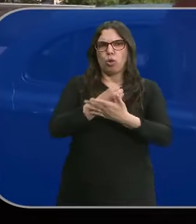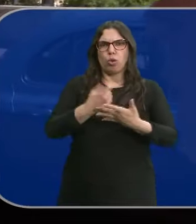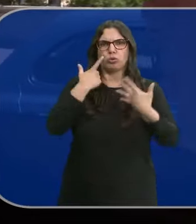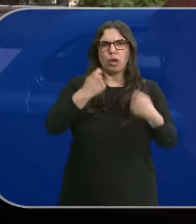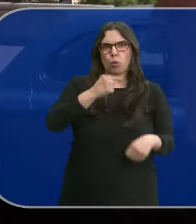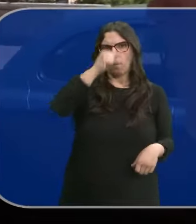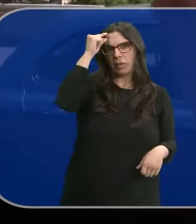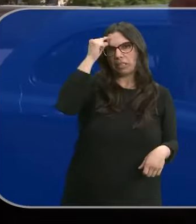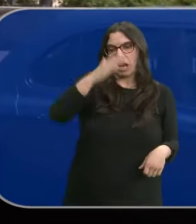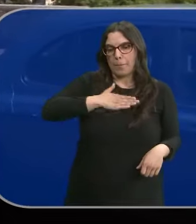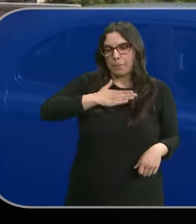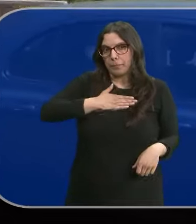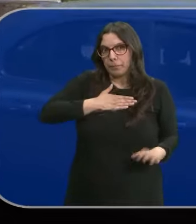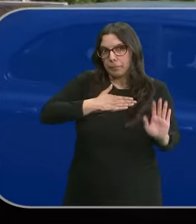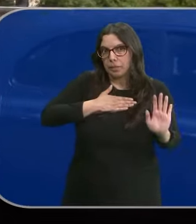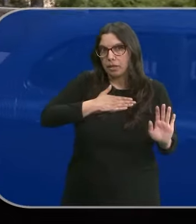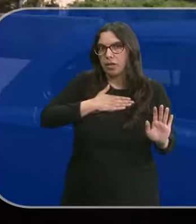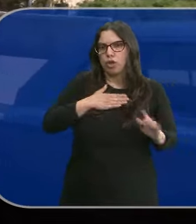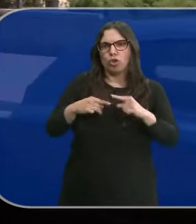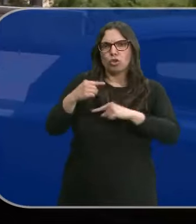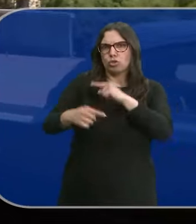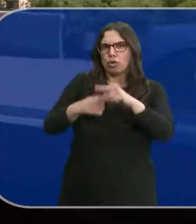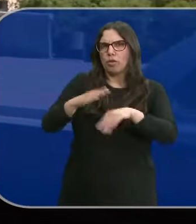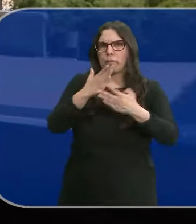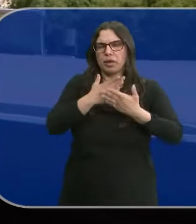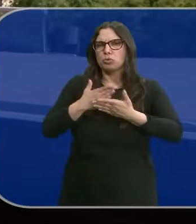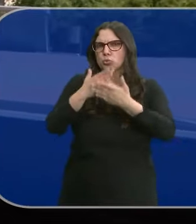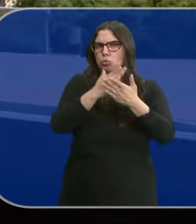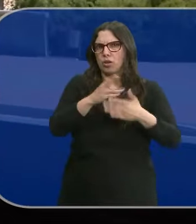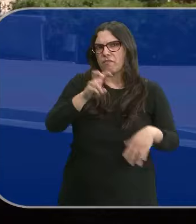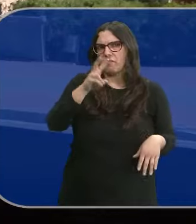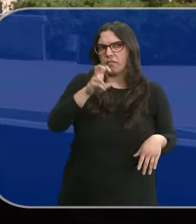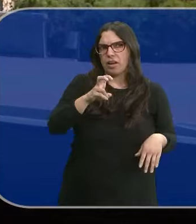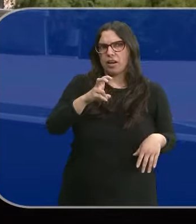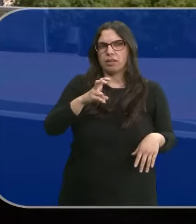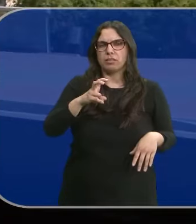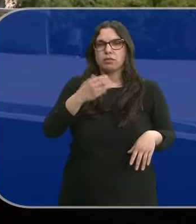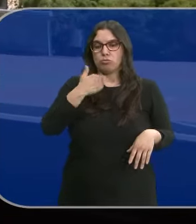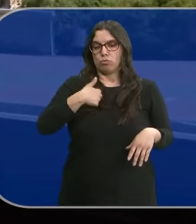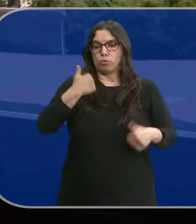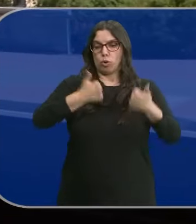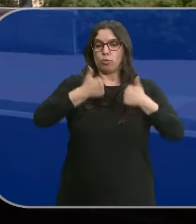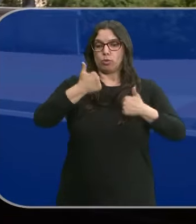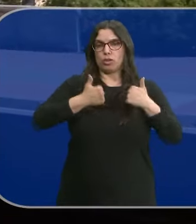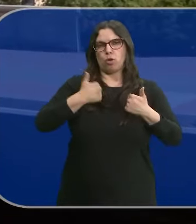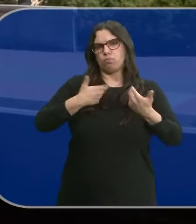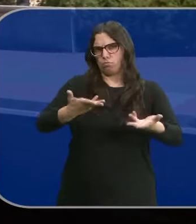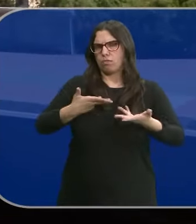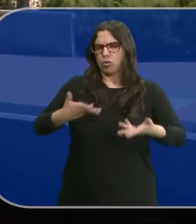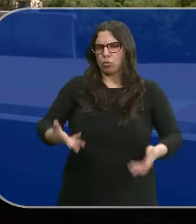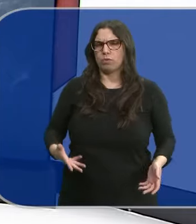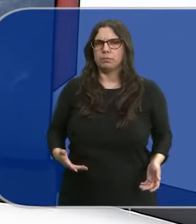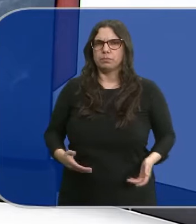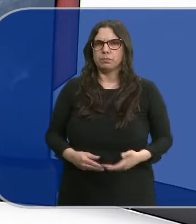salud mental y a mí por lo menos todos los días para estudiar, que en mi caso estoy estudiando una oposición, me ayuda muchísimo.